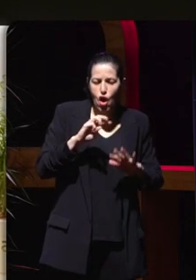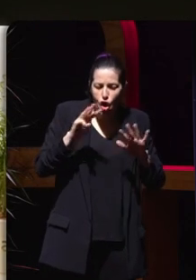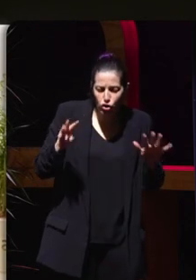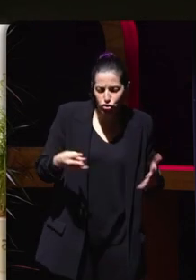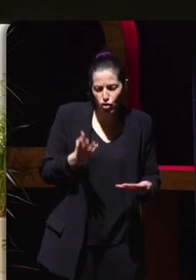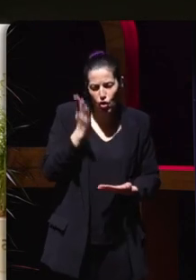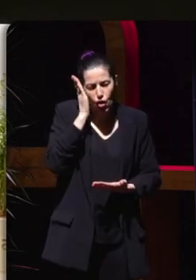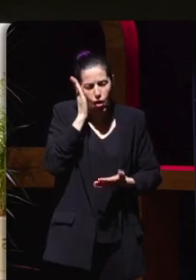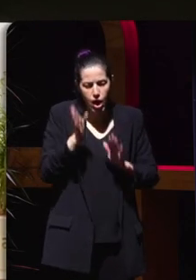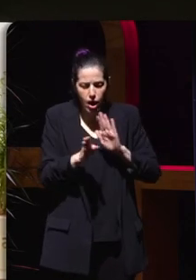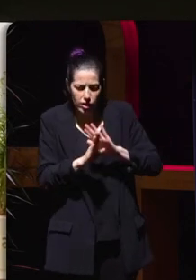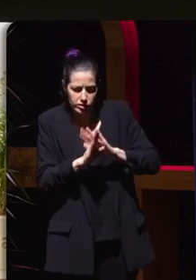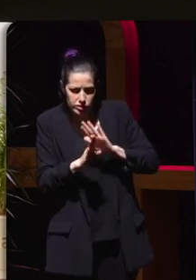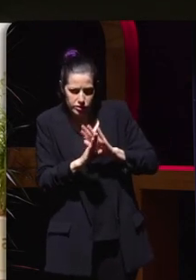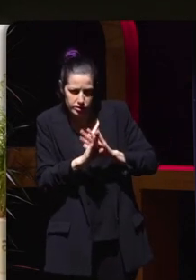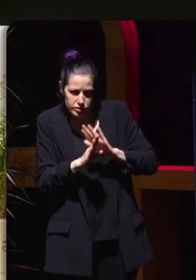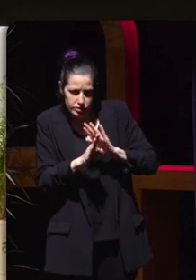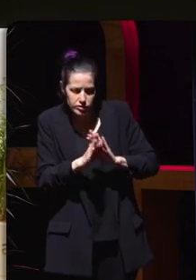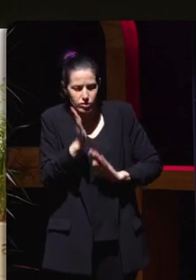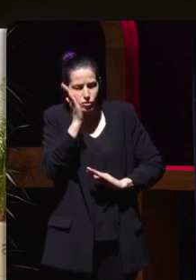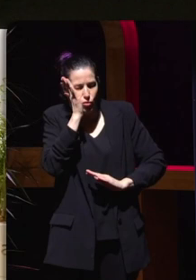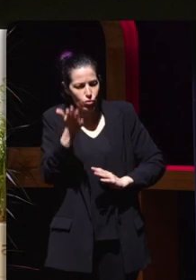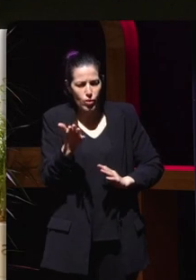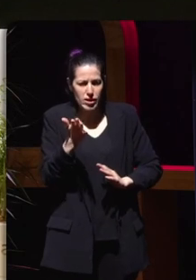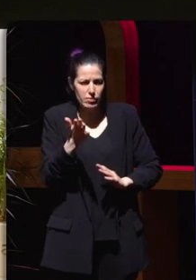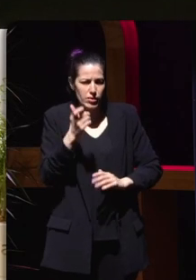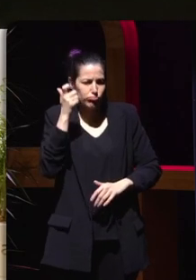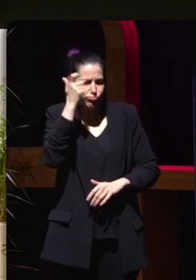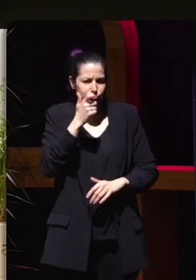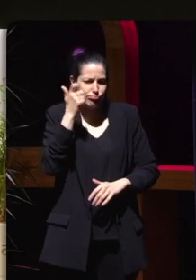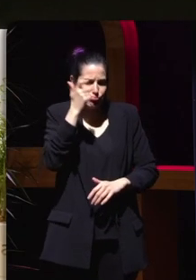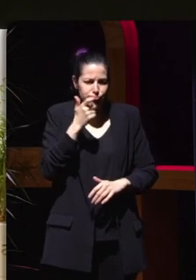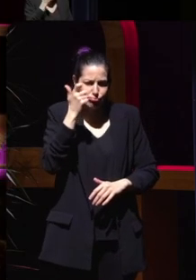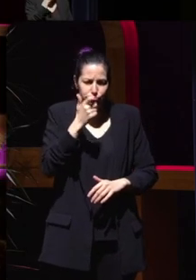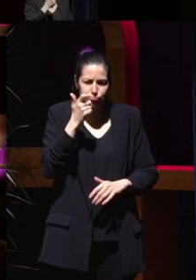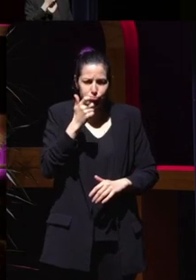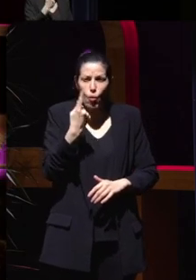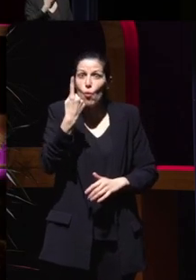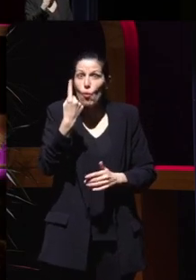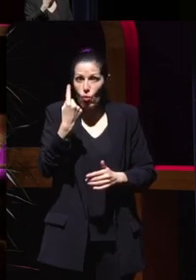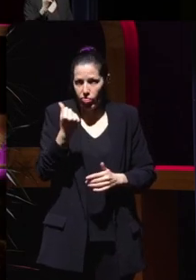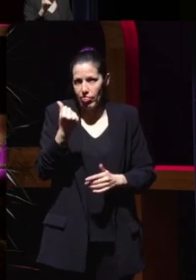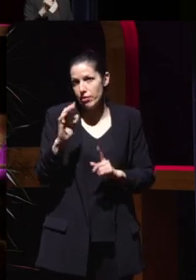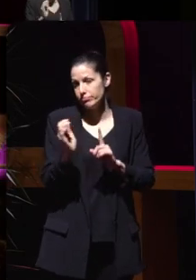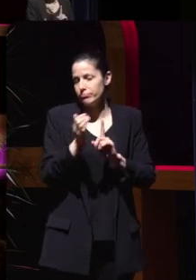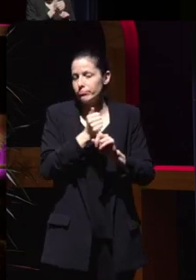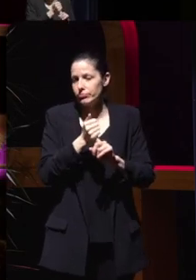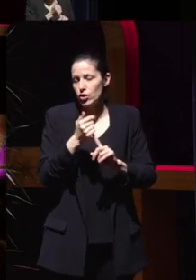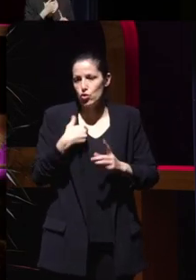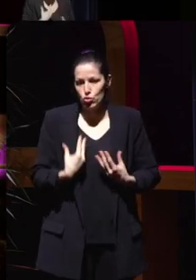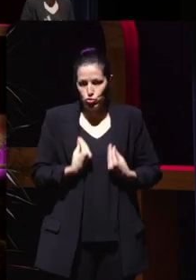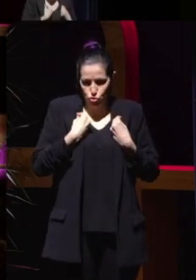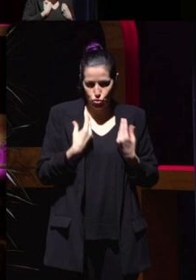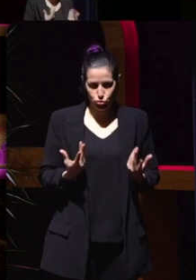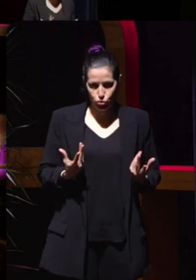picadas durmió penséis que morrera o sea dormí hoy horas seguidas Y entonces me levanté y asustada estaban a